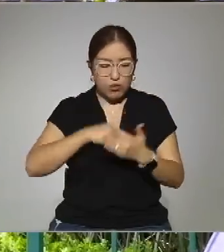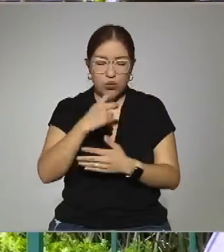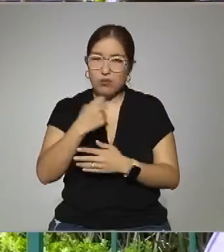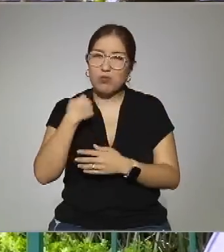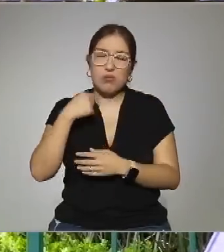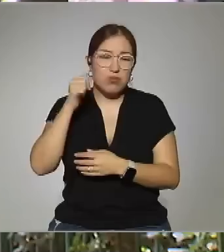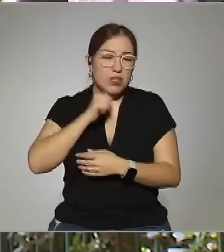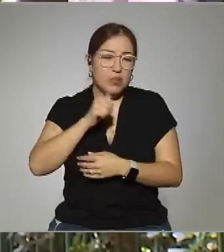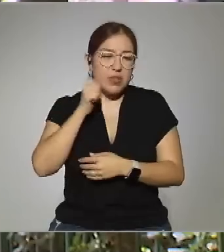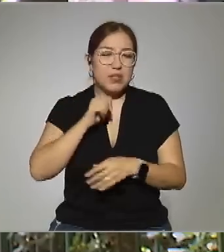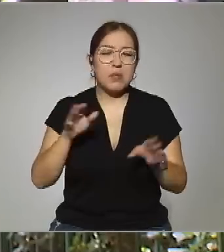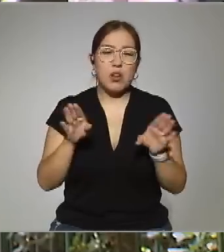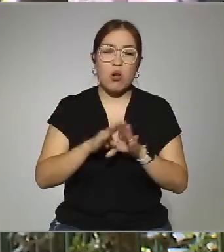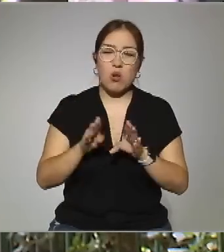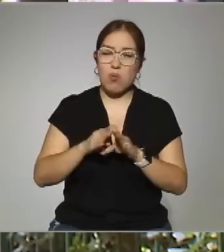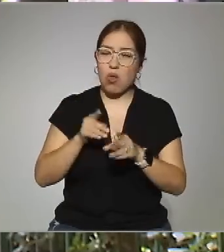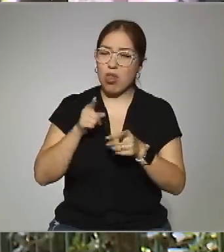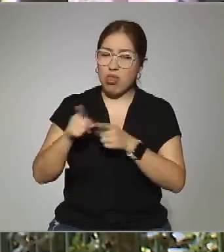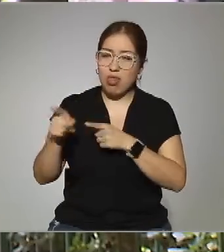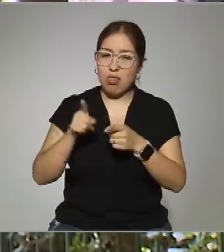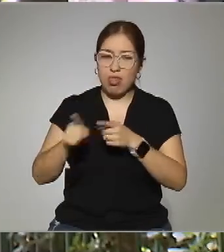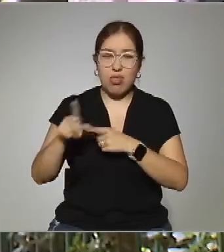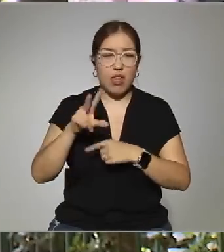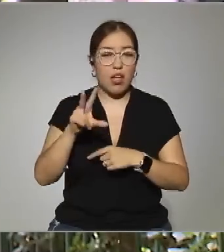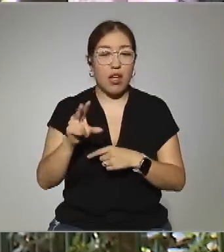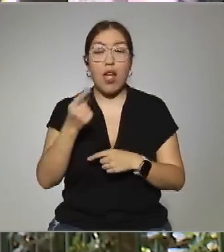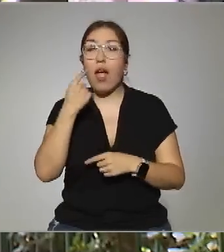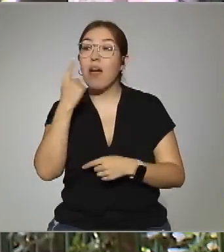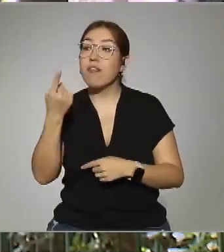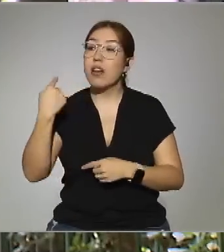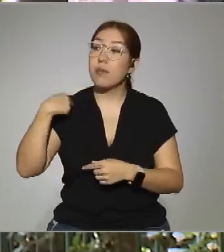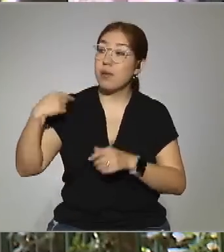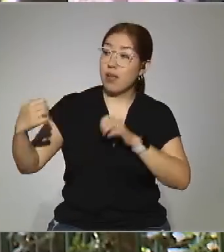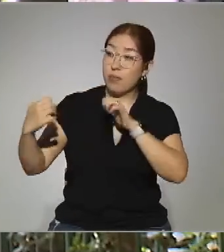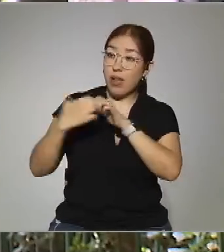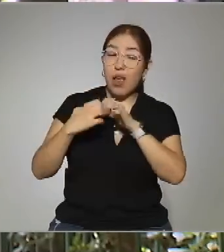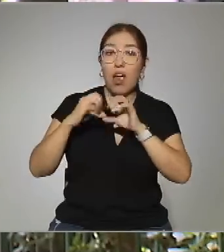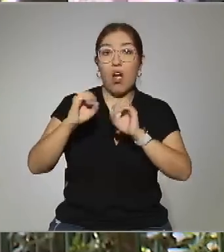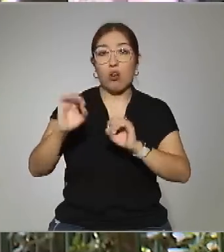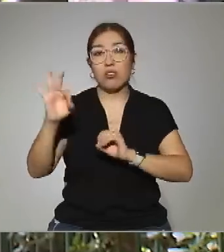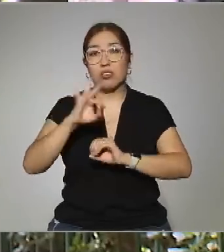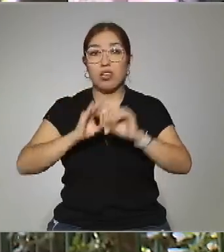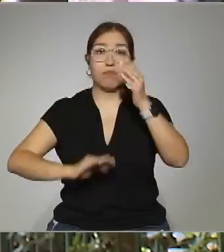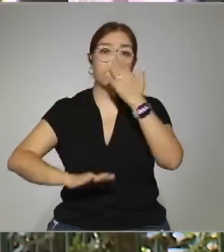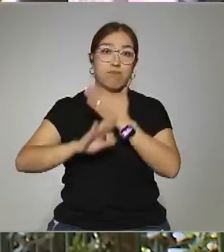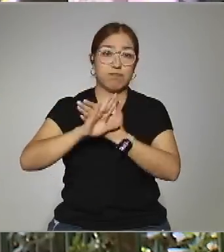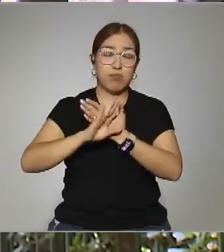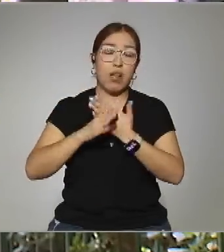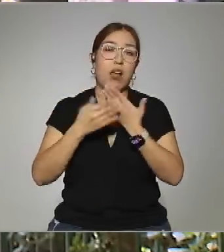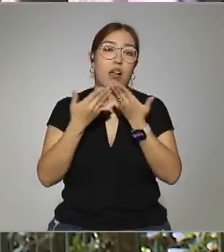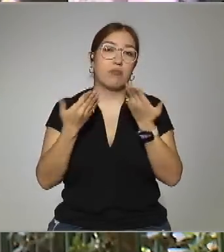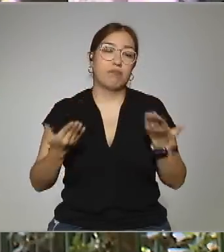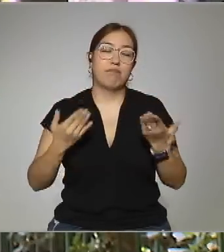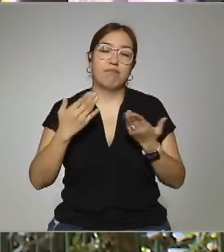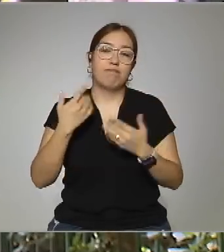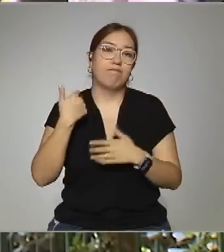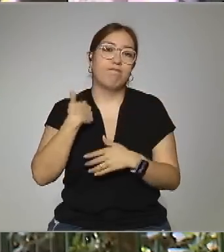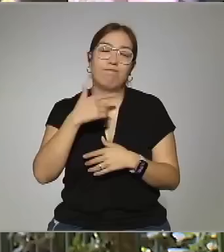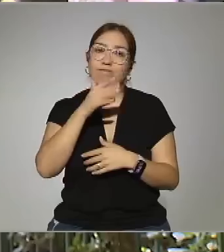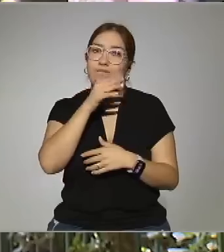la defensiva, siempre esperando que me traicionen, esperando que me ataquen. Y entonces pues no